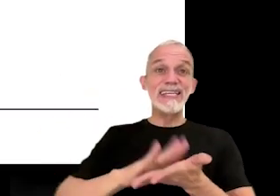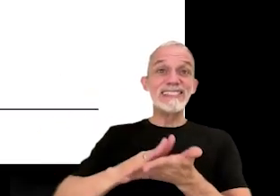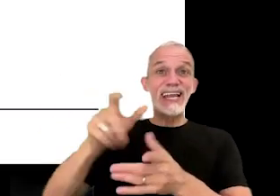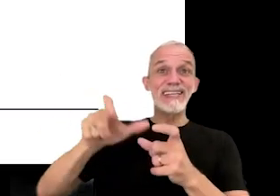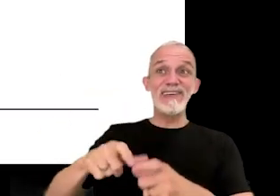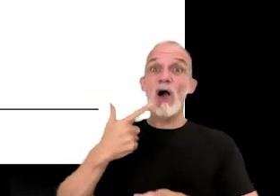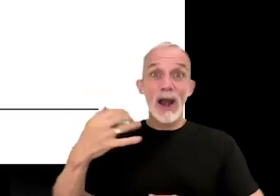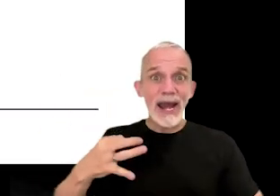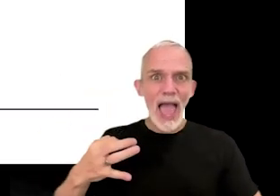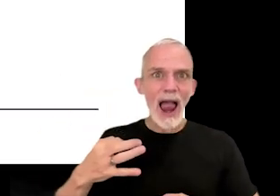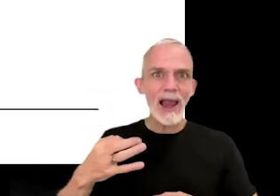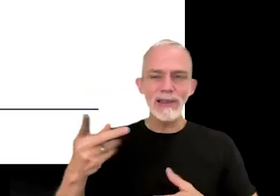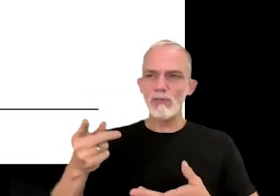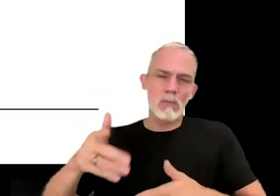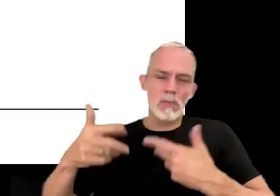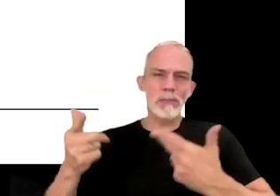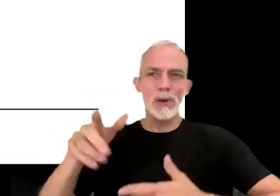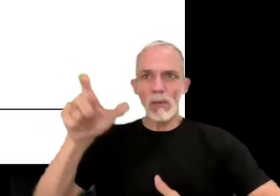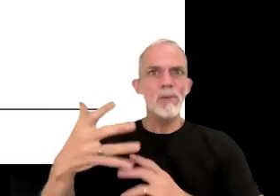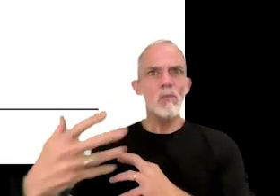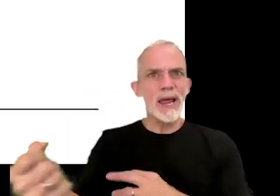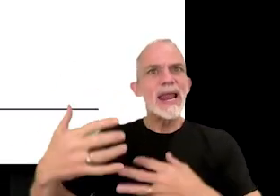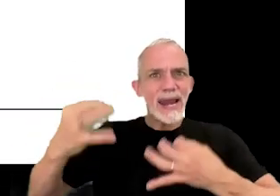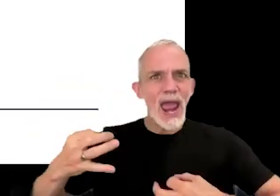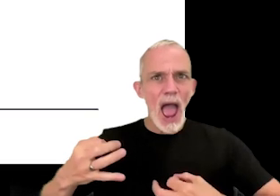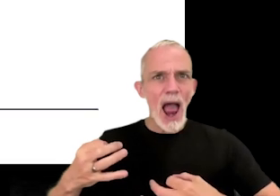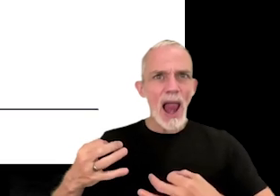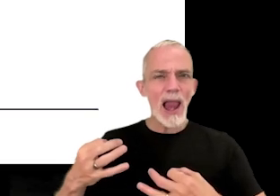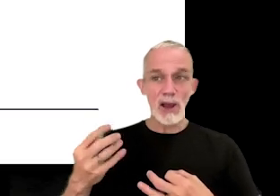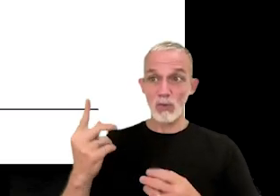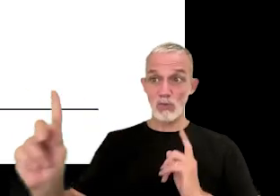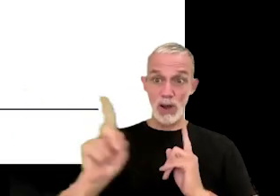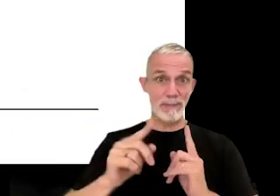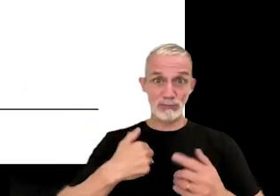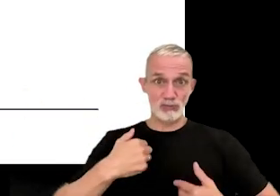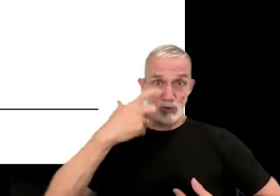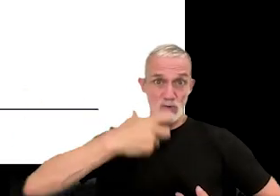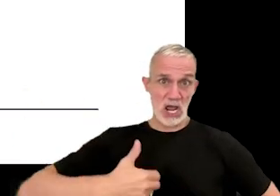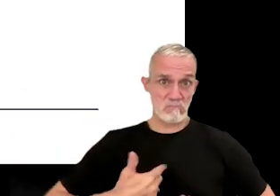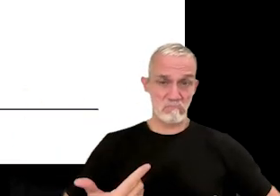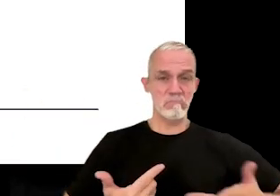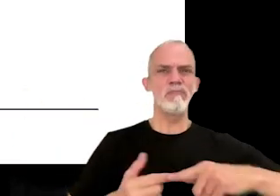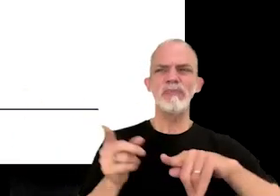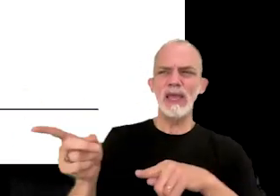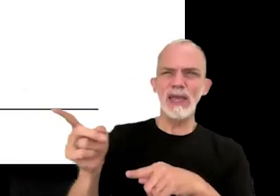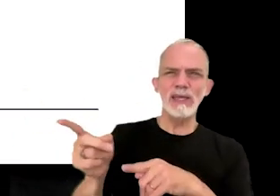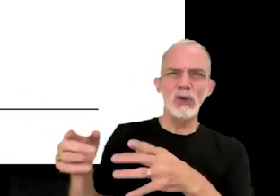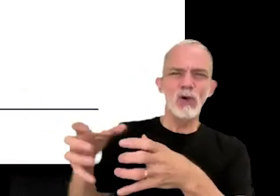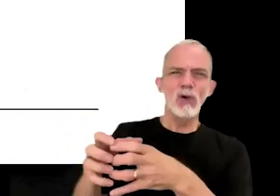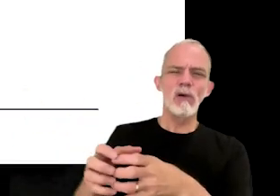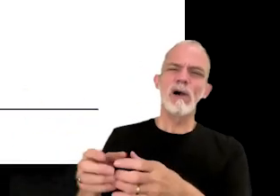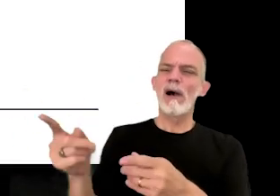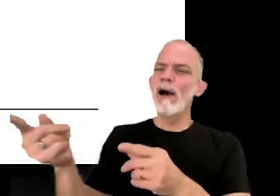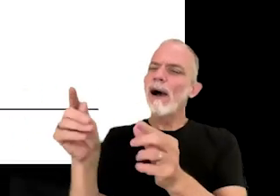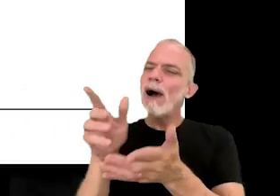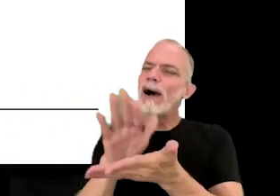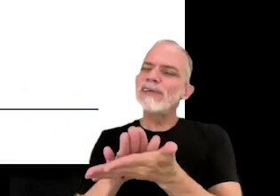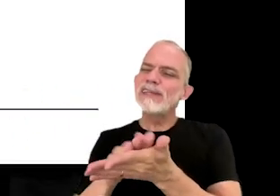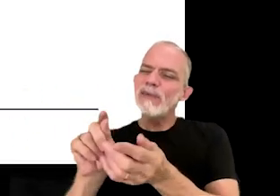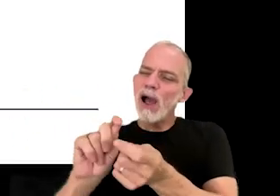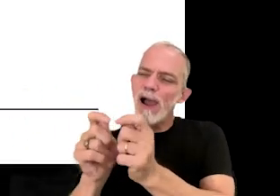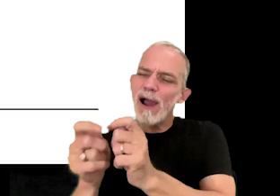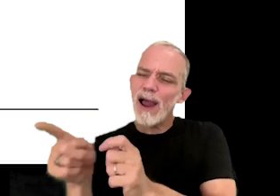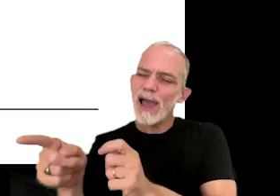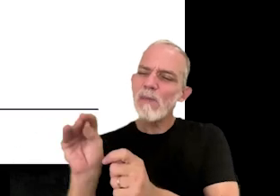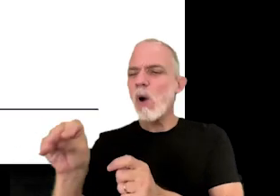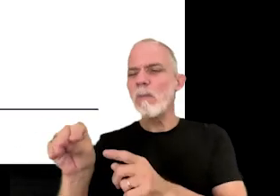una operación real de un agente de retención con un contribuyente dado, era fraguar ese certificado y